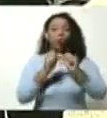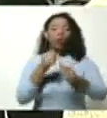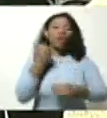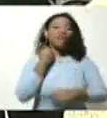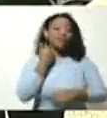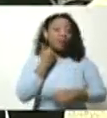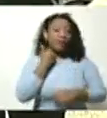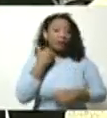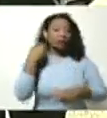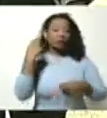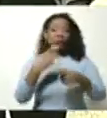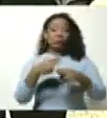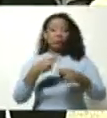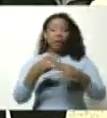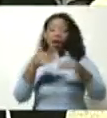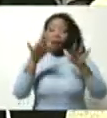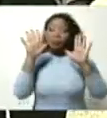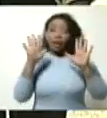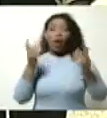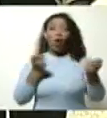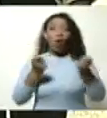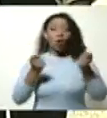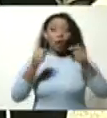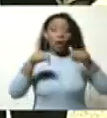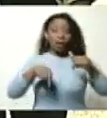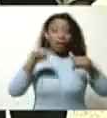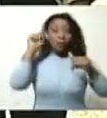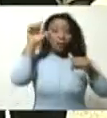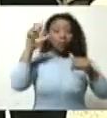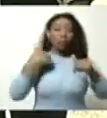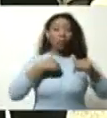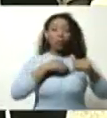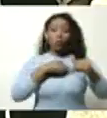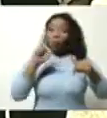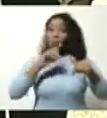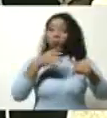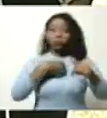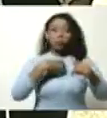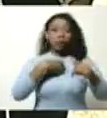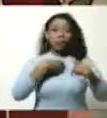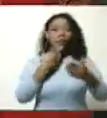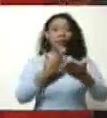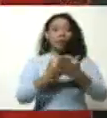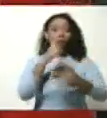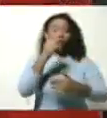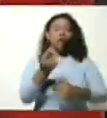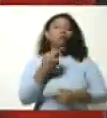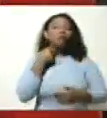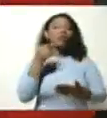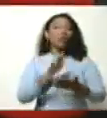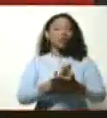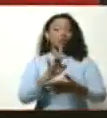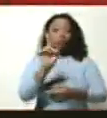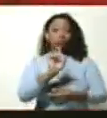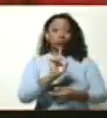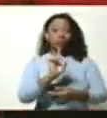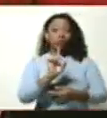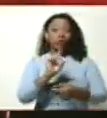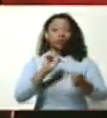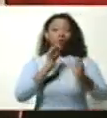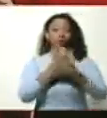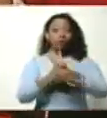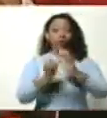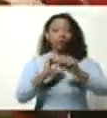enfermedad que, a pesar de que la hemos controlado en el país, nosotros no podemos permitirnos ni un solo fallecido del